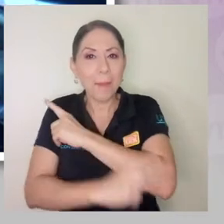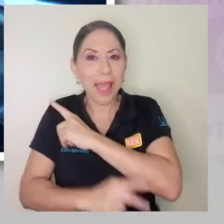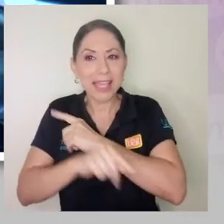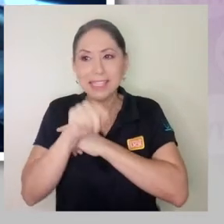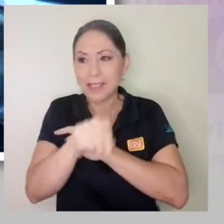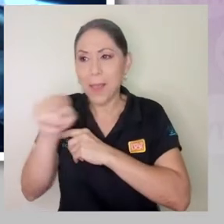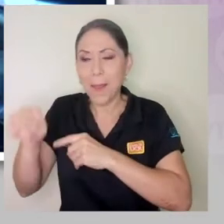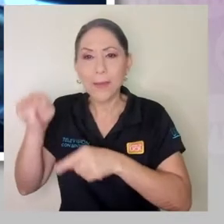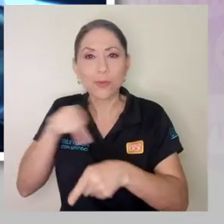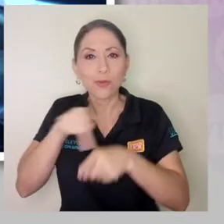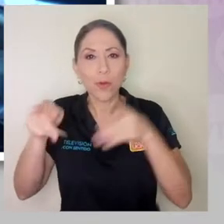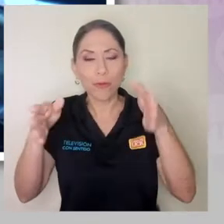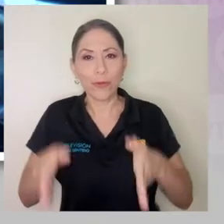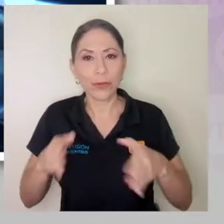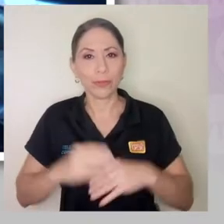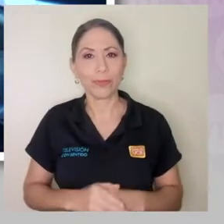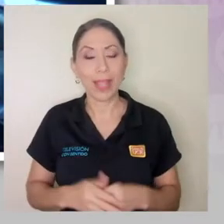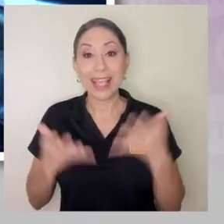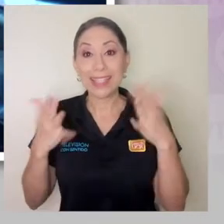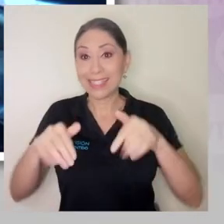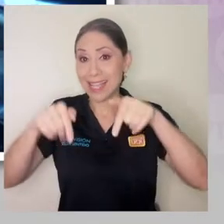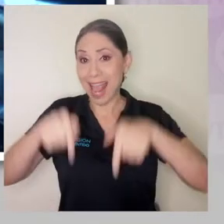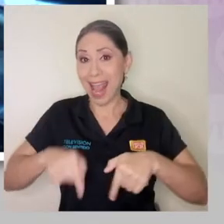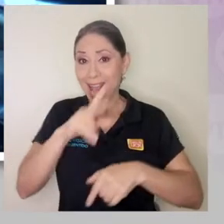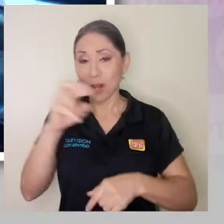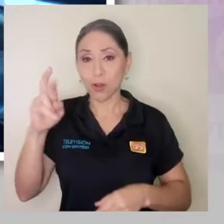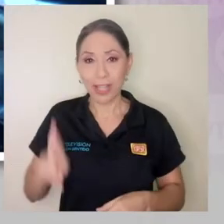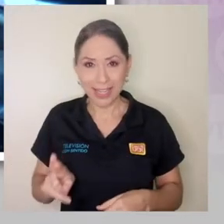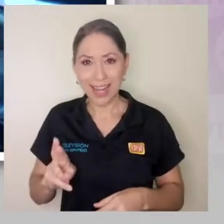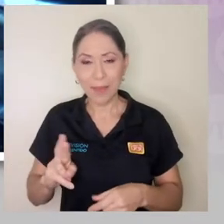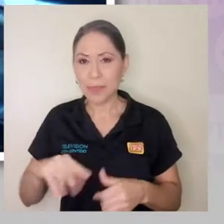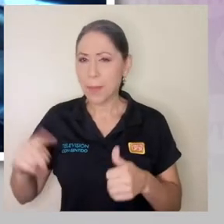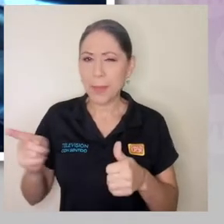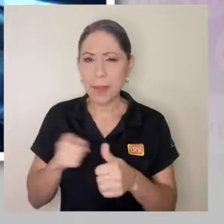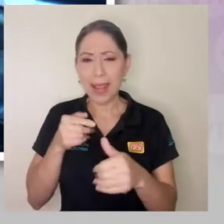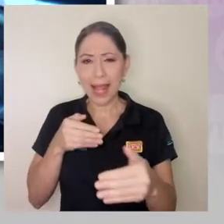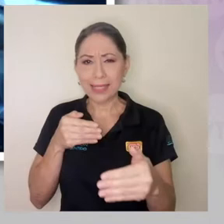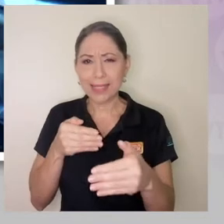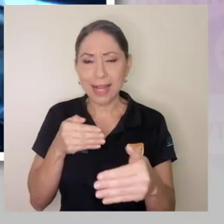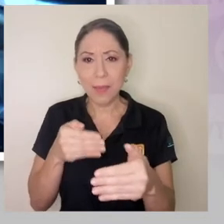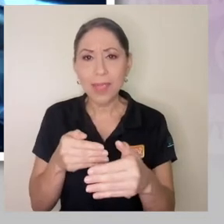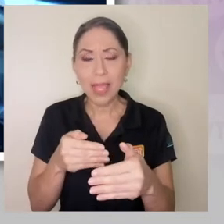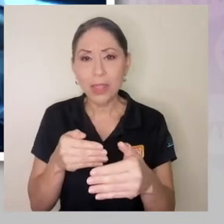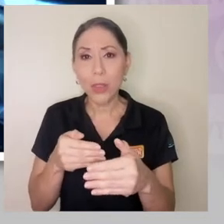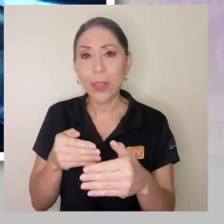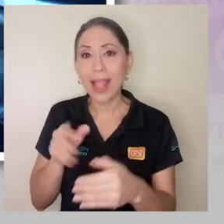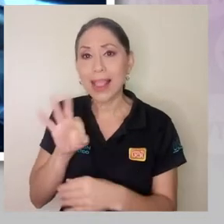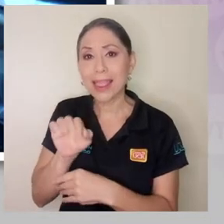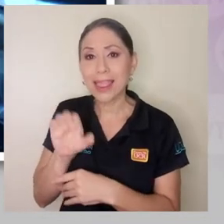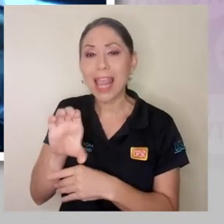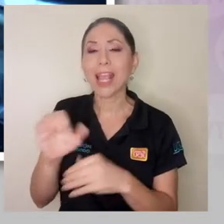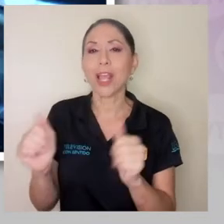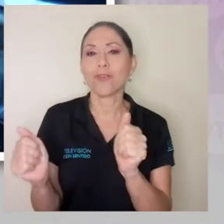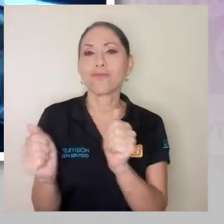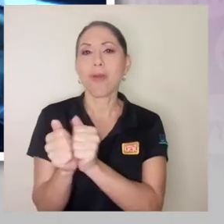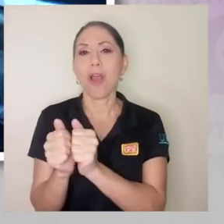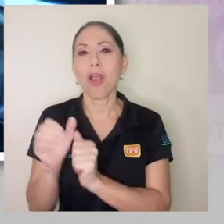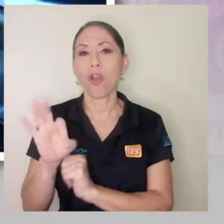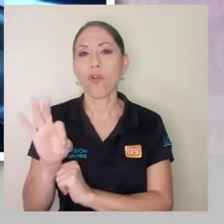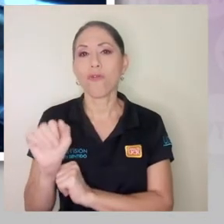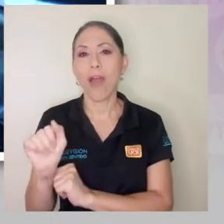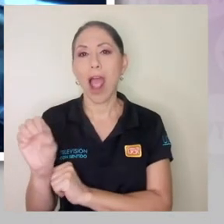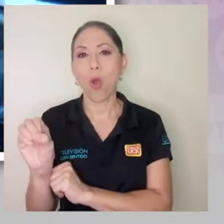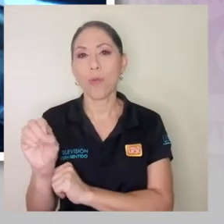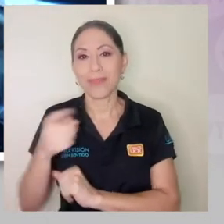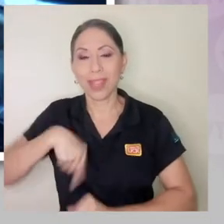estos profesionales. Ya acá en Costa Rica, el primer acercamiento entonces que tuvo el TEC fue con la FAO en nuestro